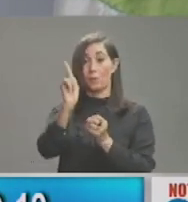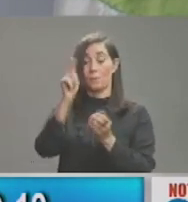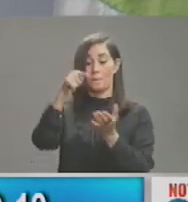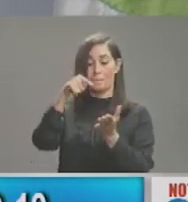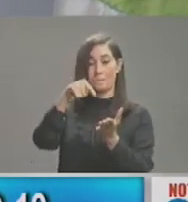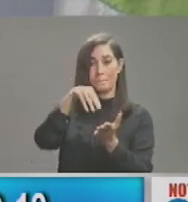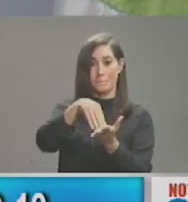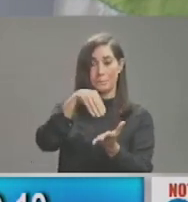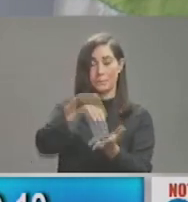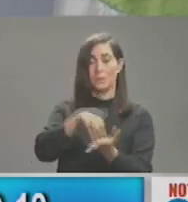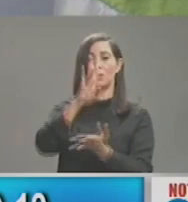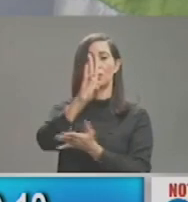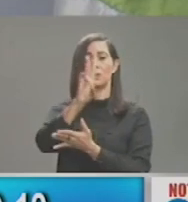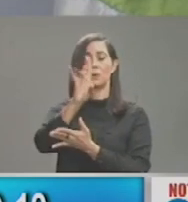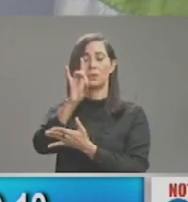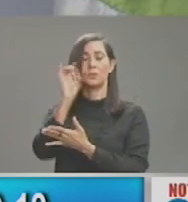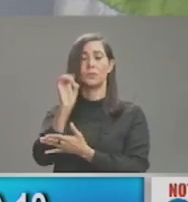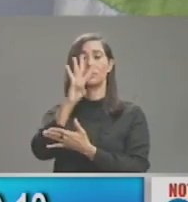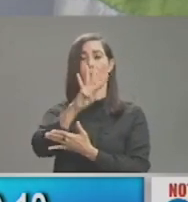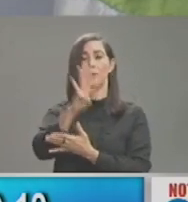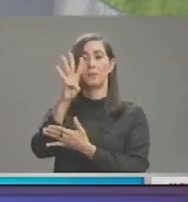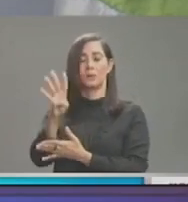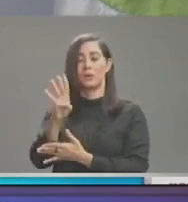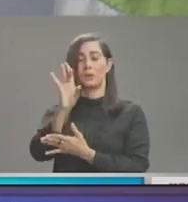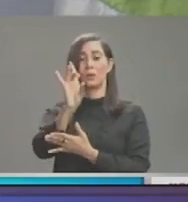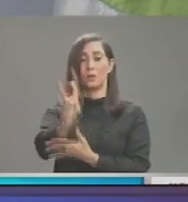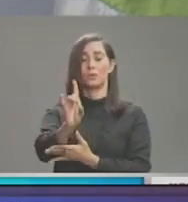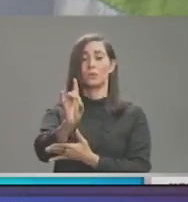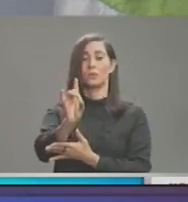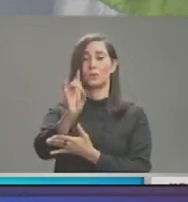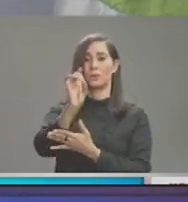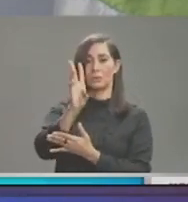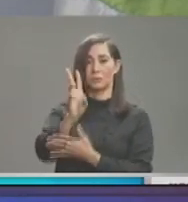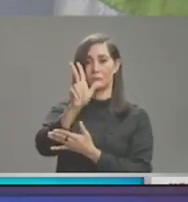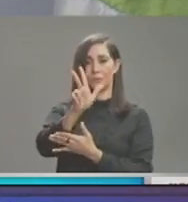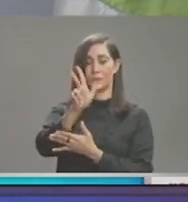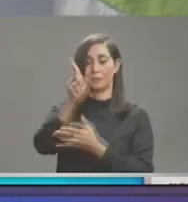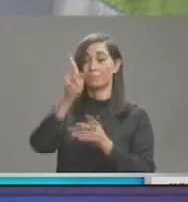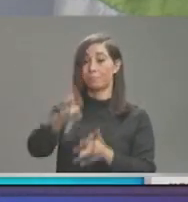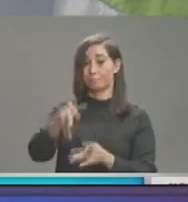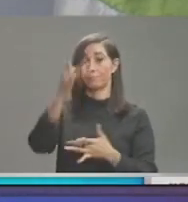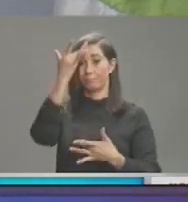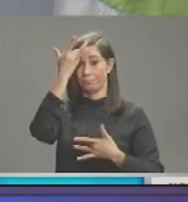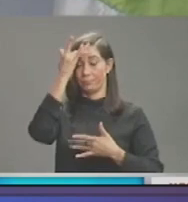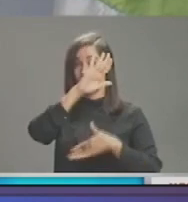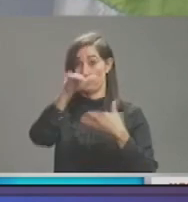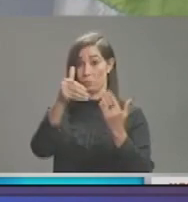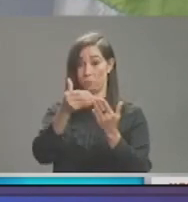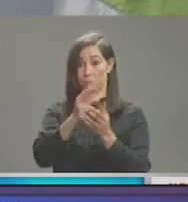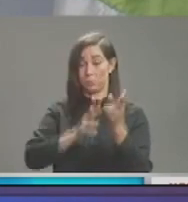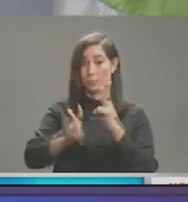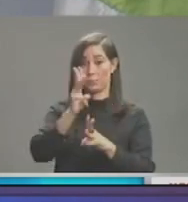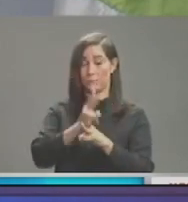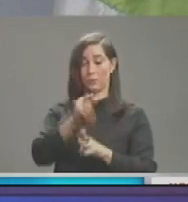los supermercados, en los establecimientos comerciales, y esto favorece, ¿verdad?, de que se sigan en